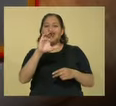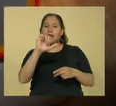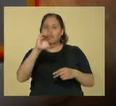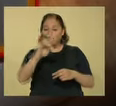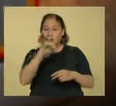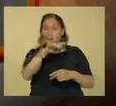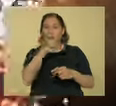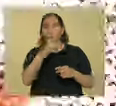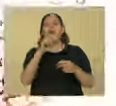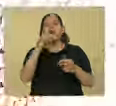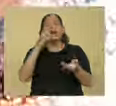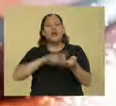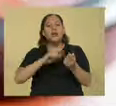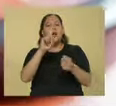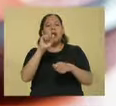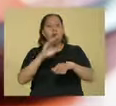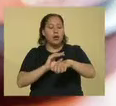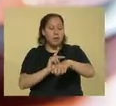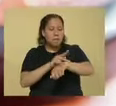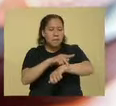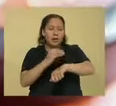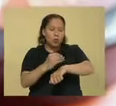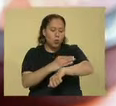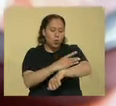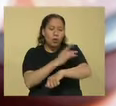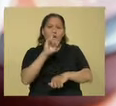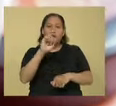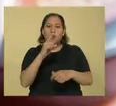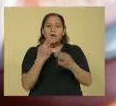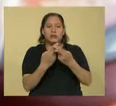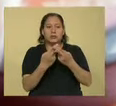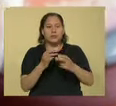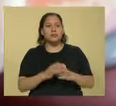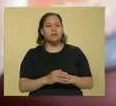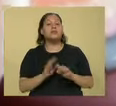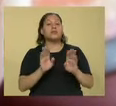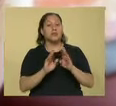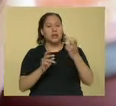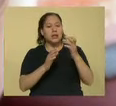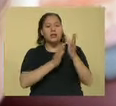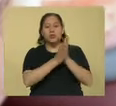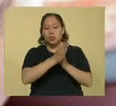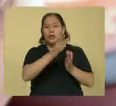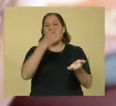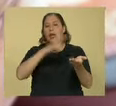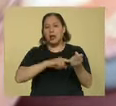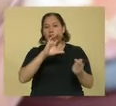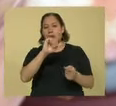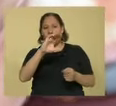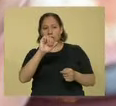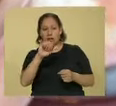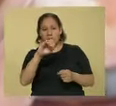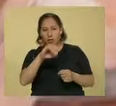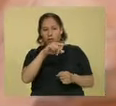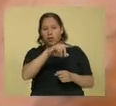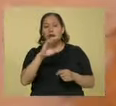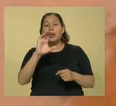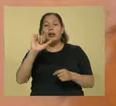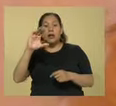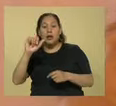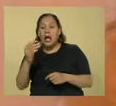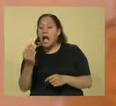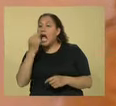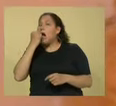te va a hacer es hidratar. O sea, sí son los nutrientes originales del chocolate, el cacao. Sí, sí trae cacao. Obviamente no es el cacao